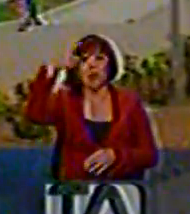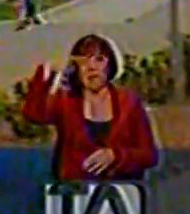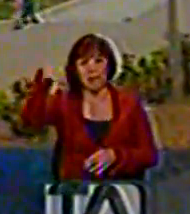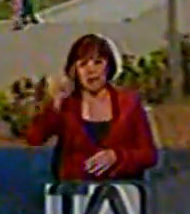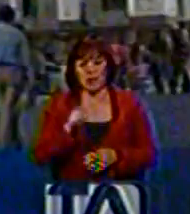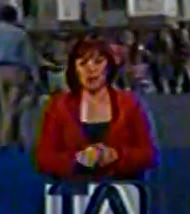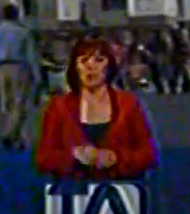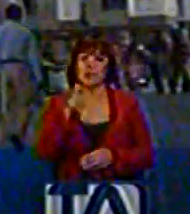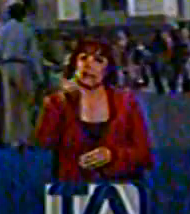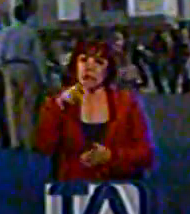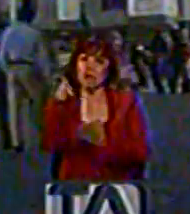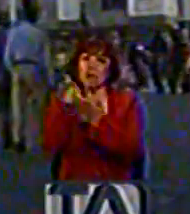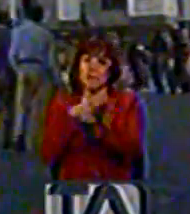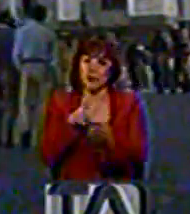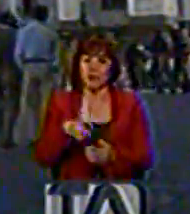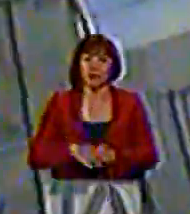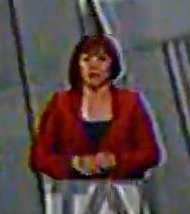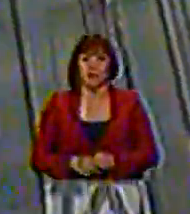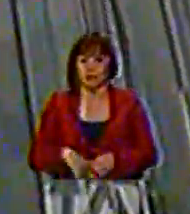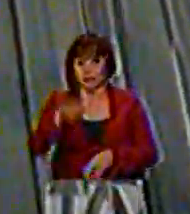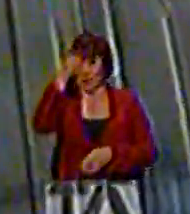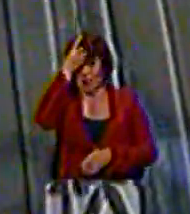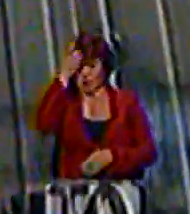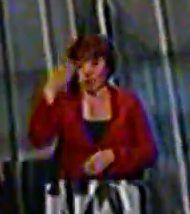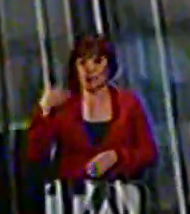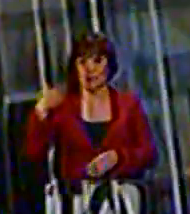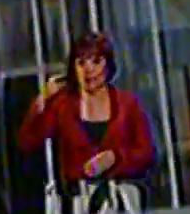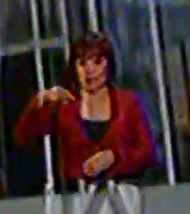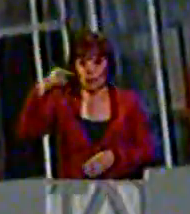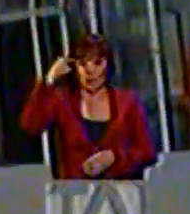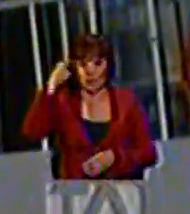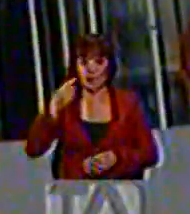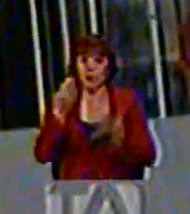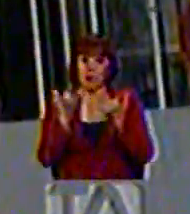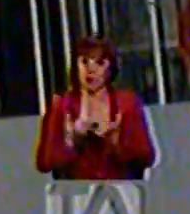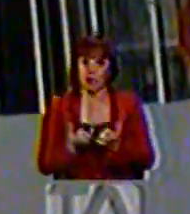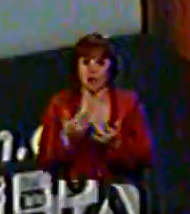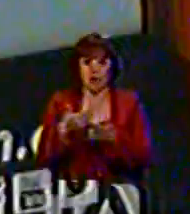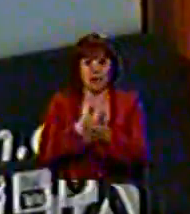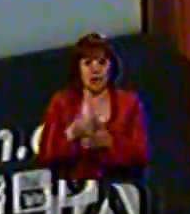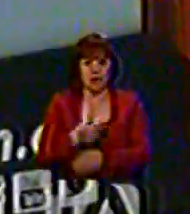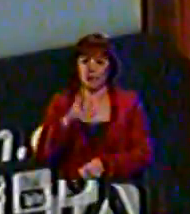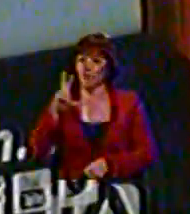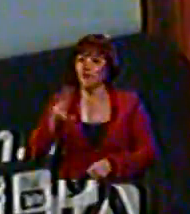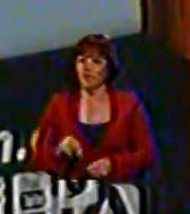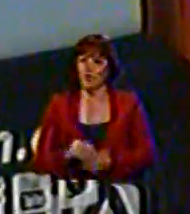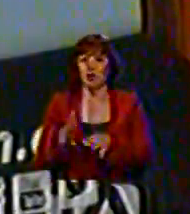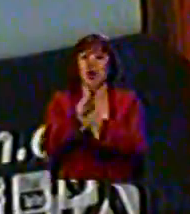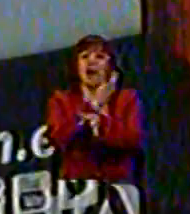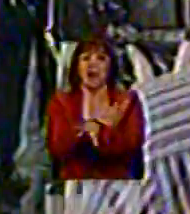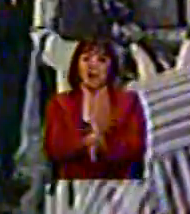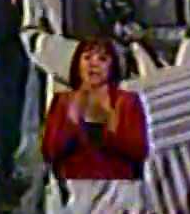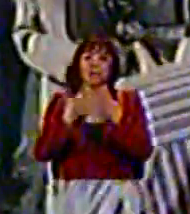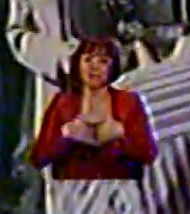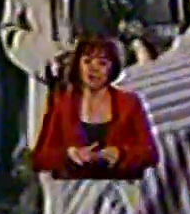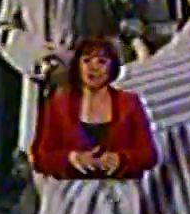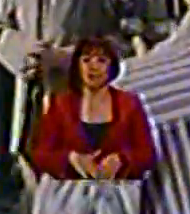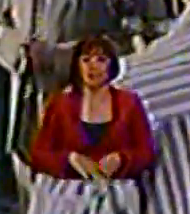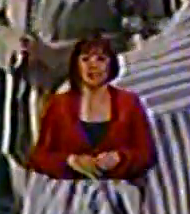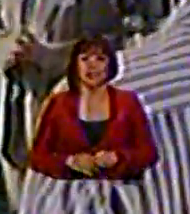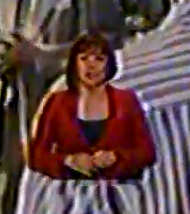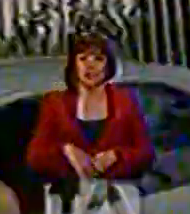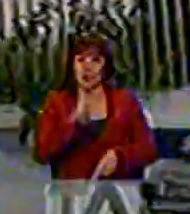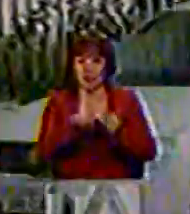señores de medios públicos. Las deudas que mantiene el Estado con los medios incautados no son nuevas. Varias han sido las veces en que representantes de